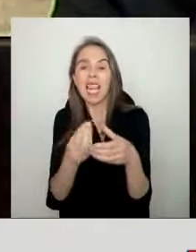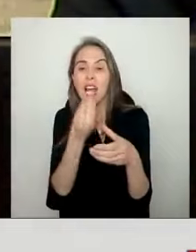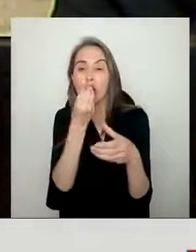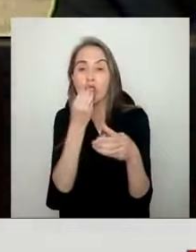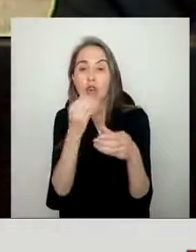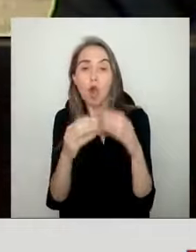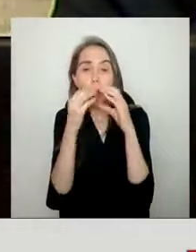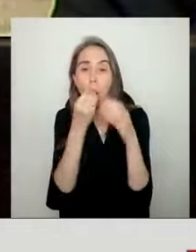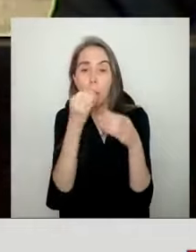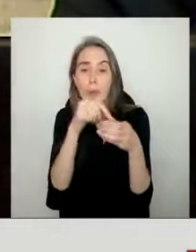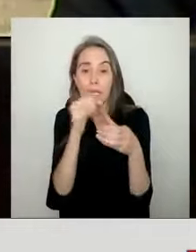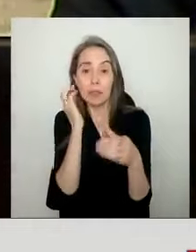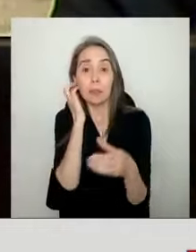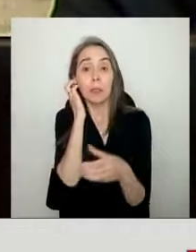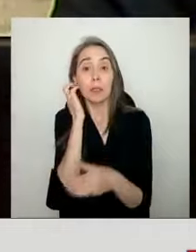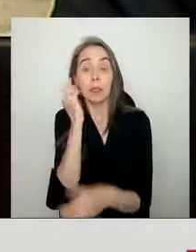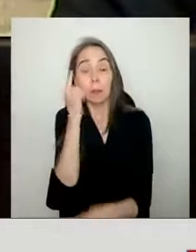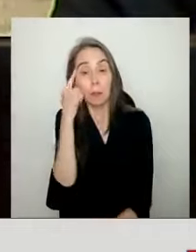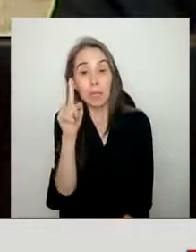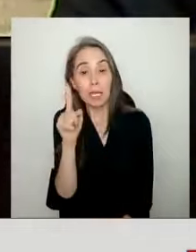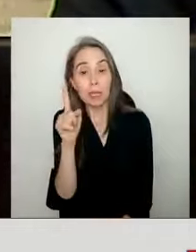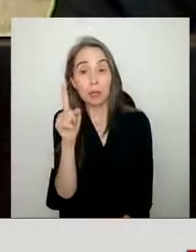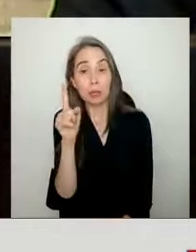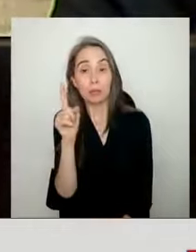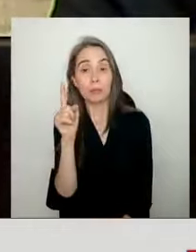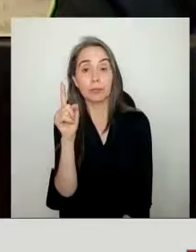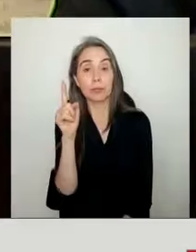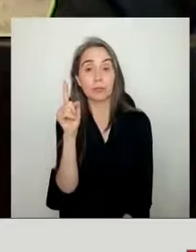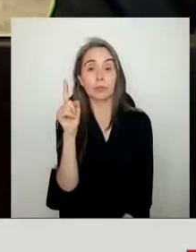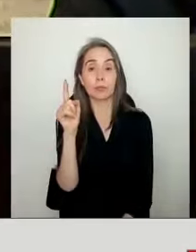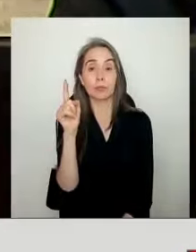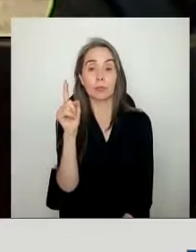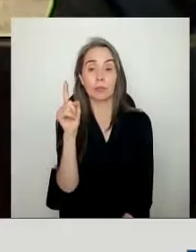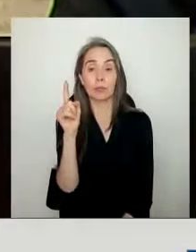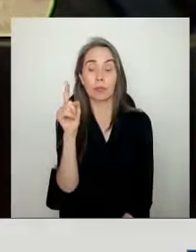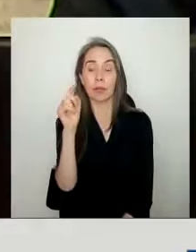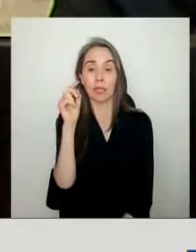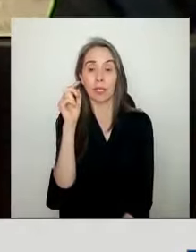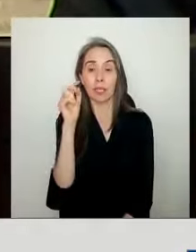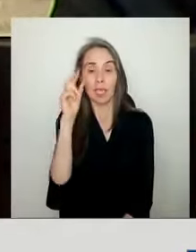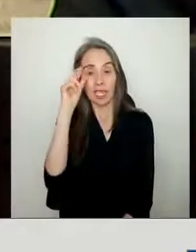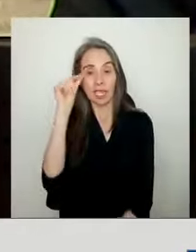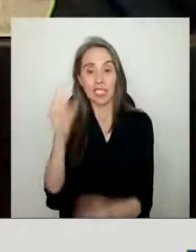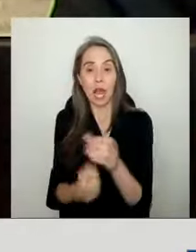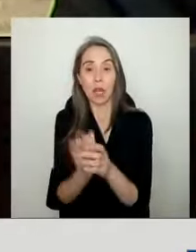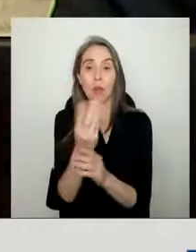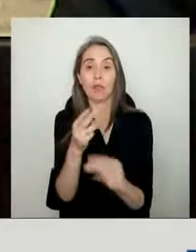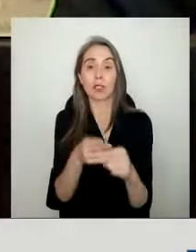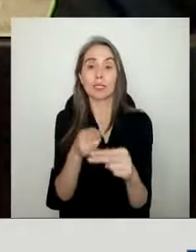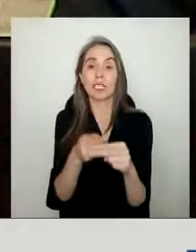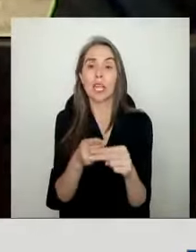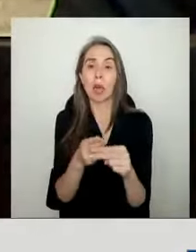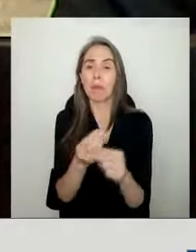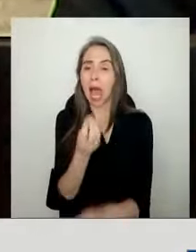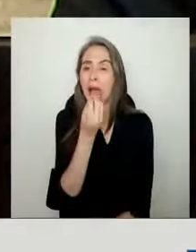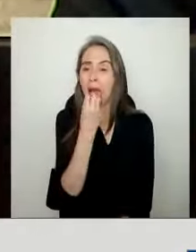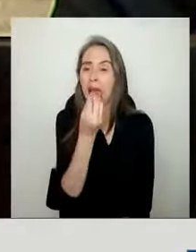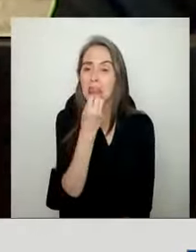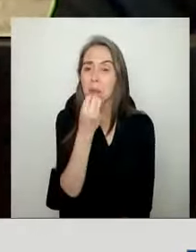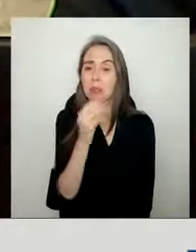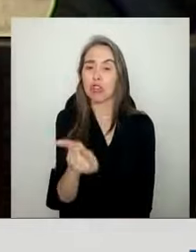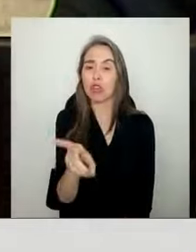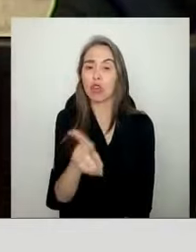sin embargo el crear esta figura de alimento simulado Me parece